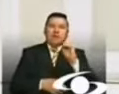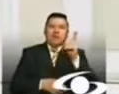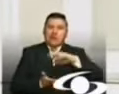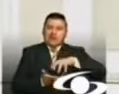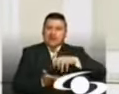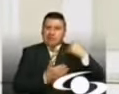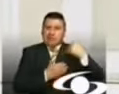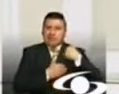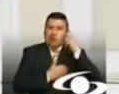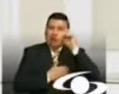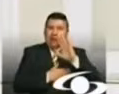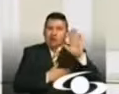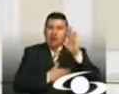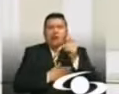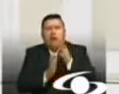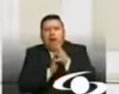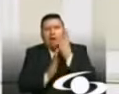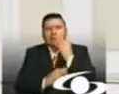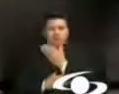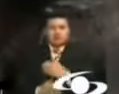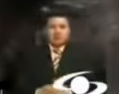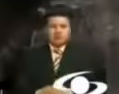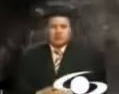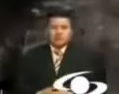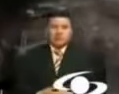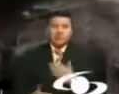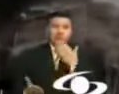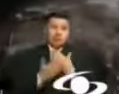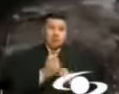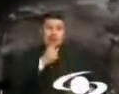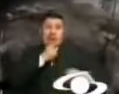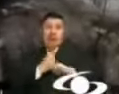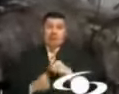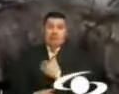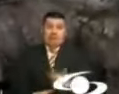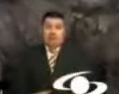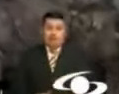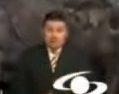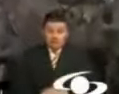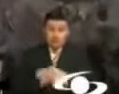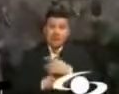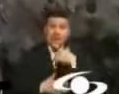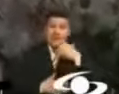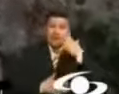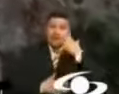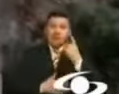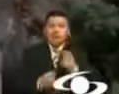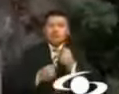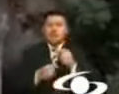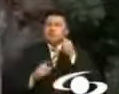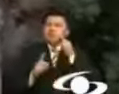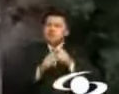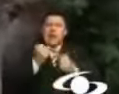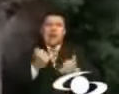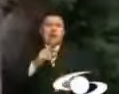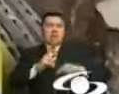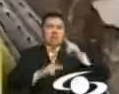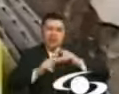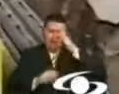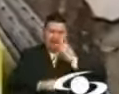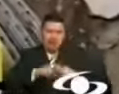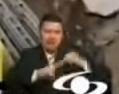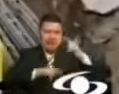esta intervención en Curros, Málaga. Gracias al apoyo del presidente de la República, Iván Duque, quien priorizó la construcción del puente